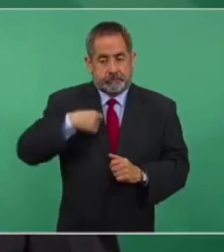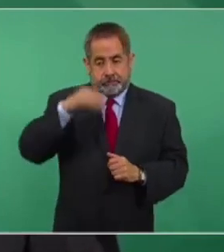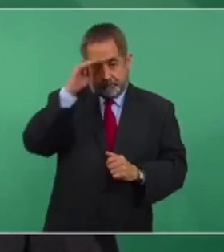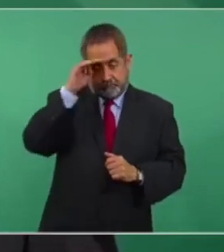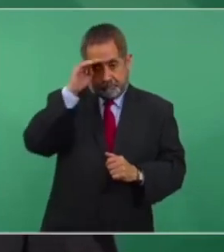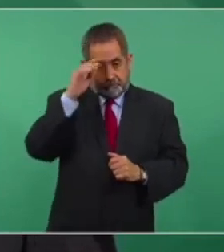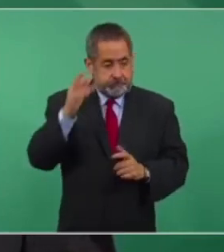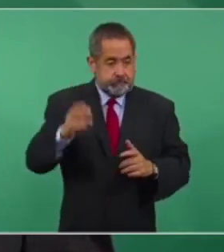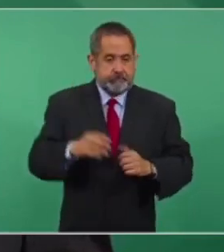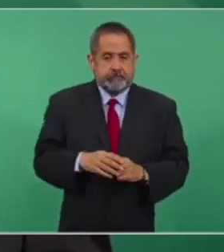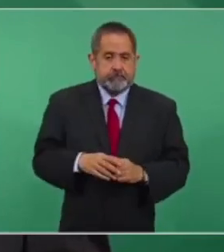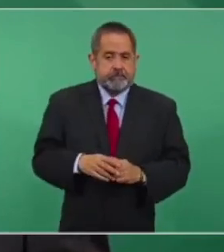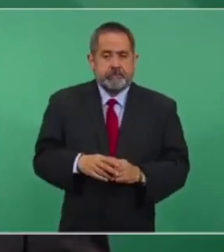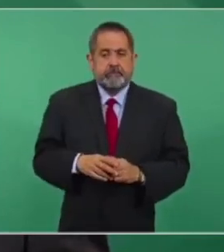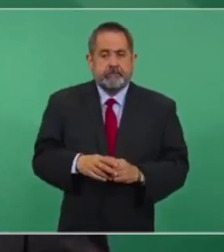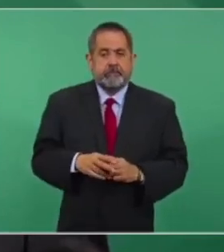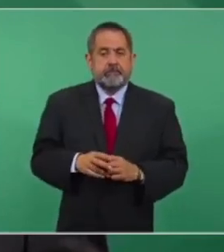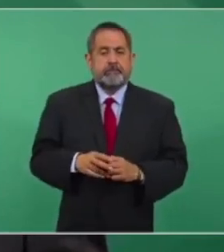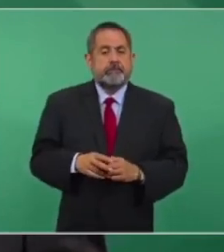que